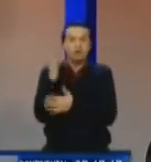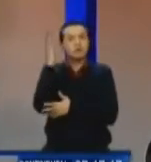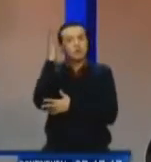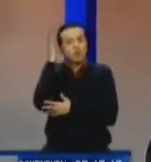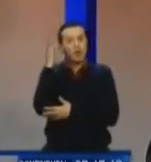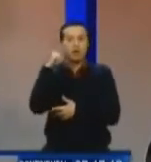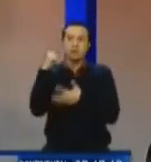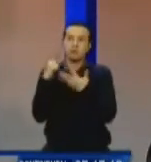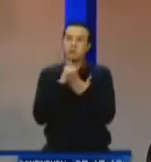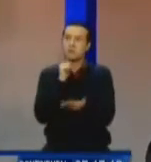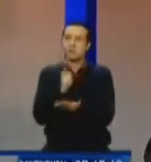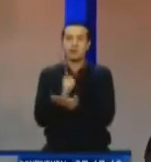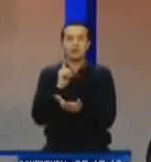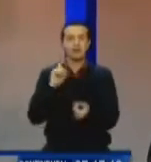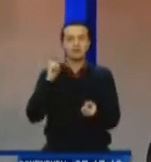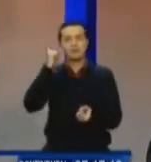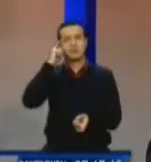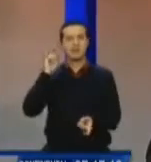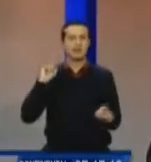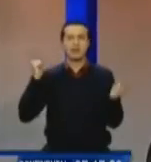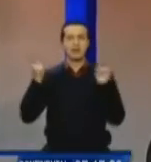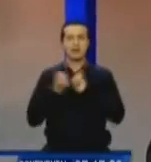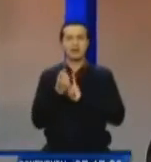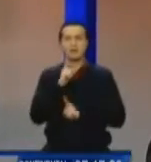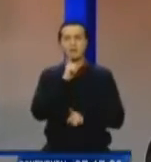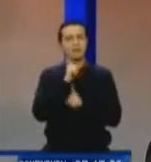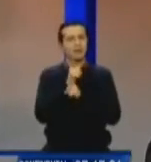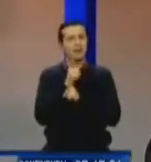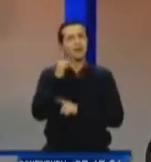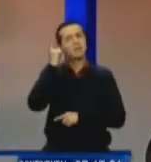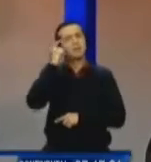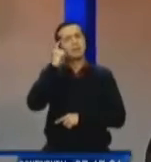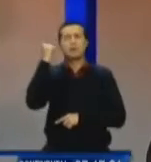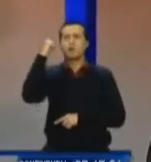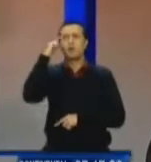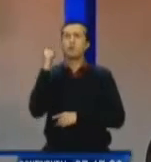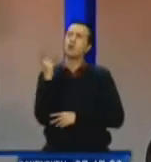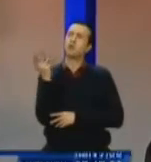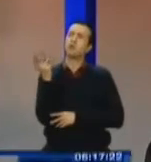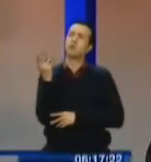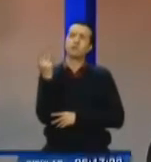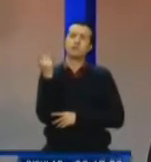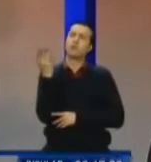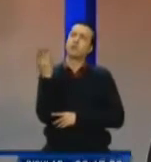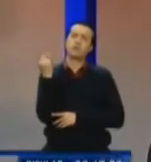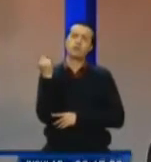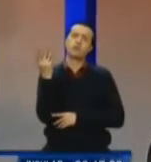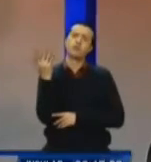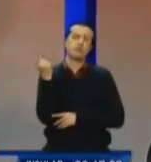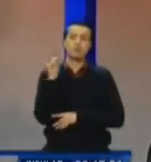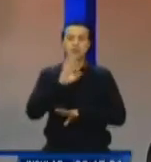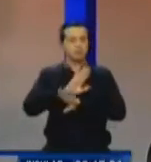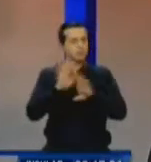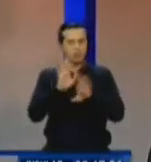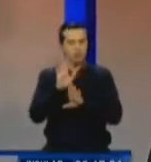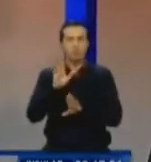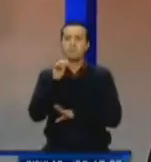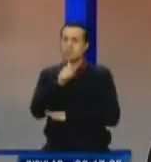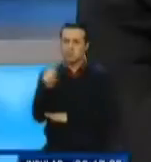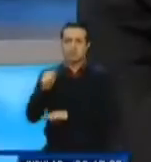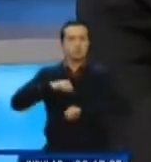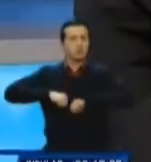perspectiva distinta que rompe con la idea paternalista de una gestión estado céntrica que es el estado el ejercicio el vector